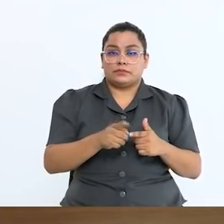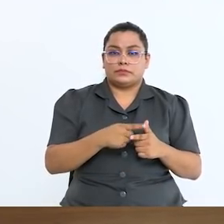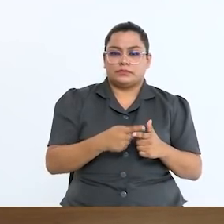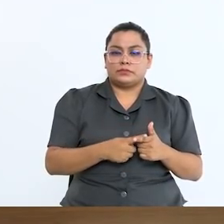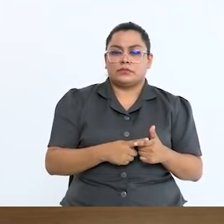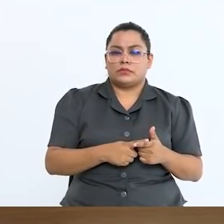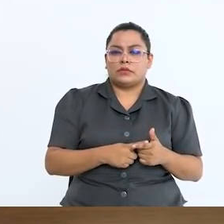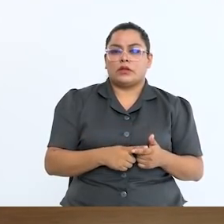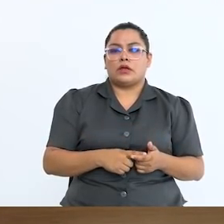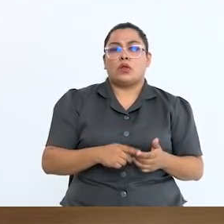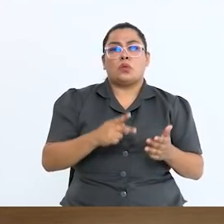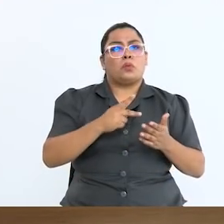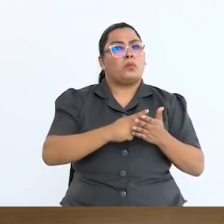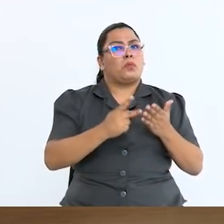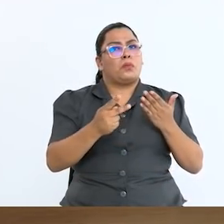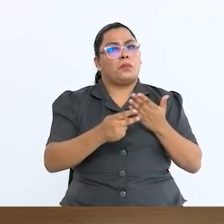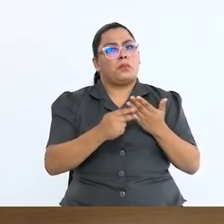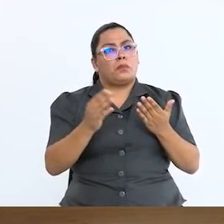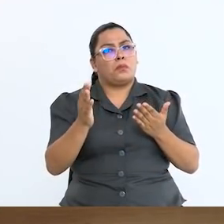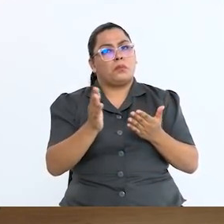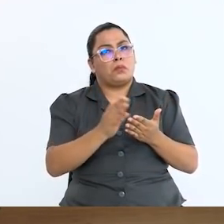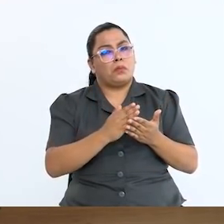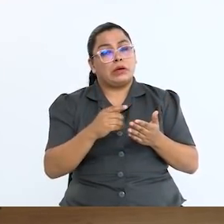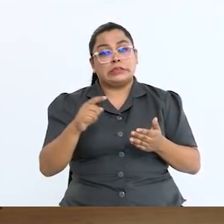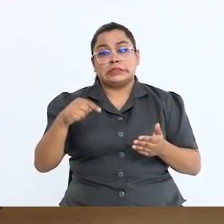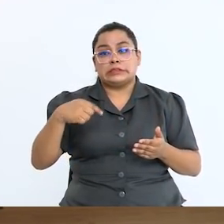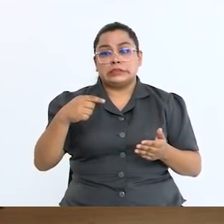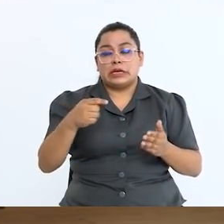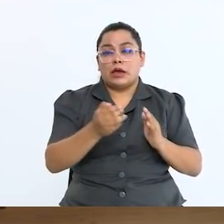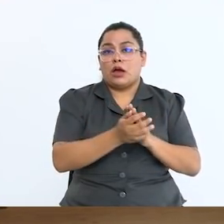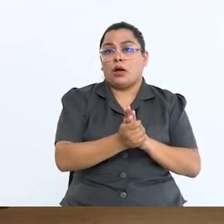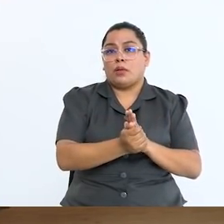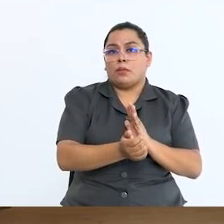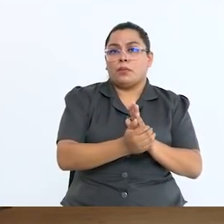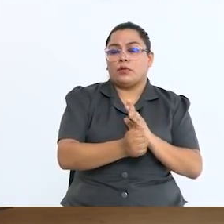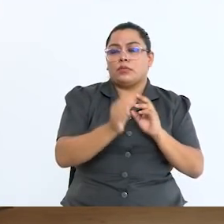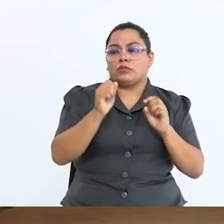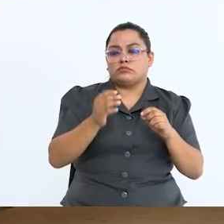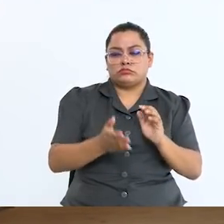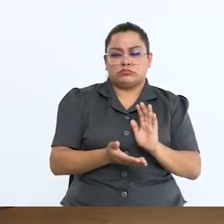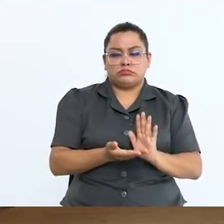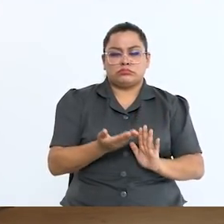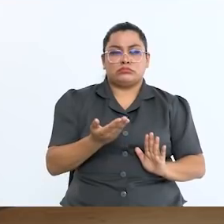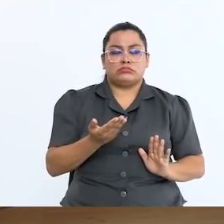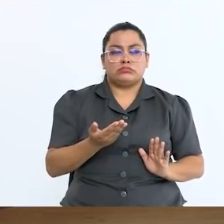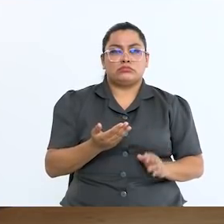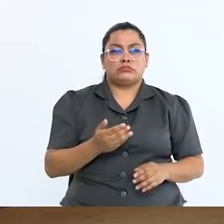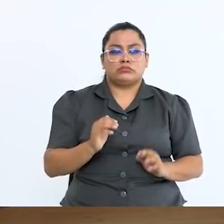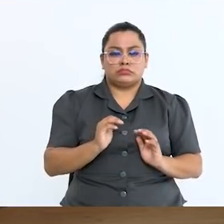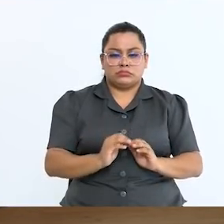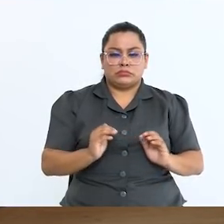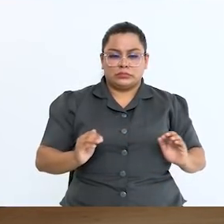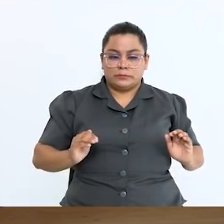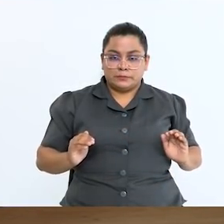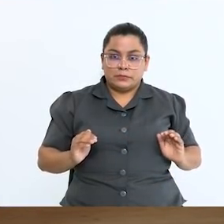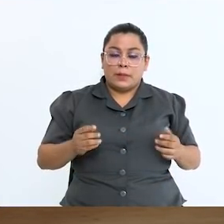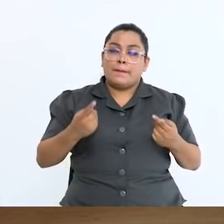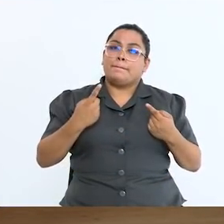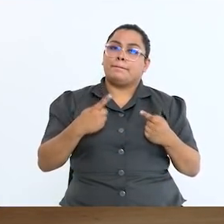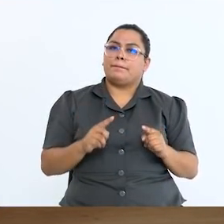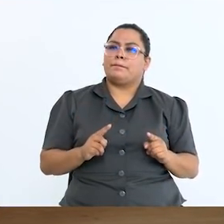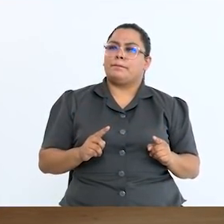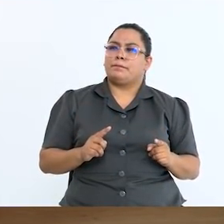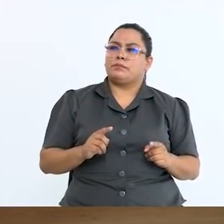Entonces, Alondra, podríamos decir que los programas de estudio siempre van a ser por competencias, para desarrollar aquellas macrohabilidades de los y las